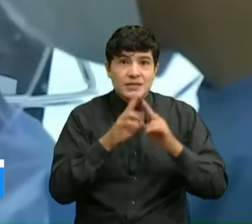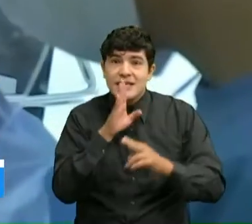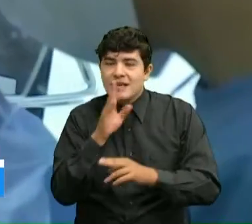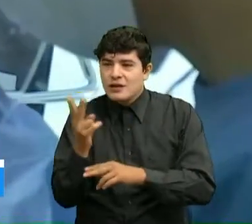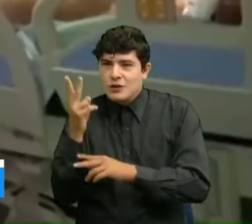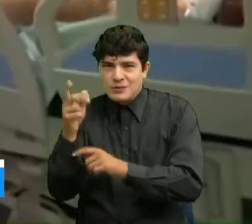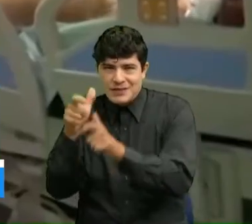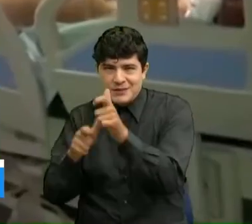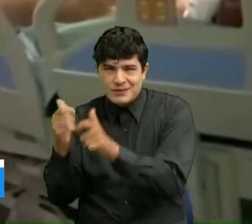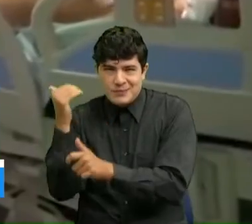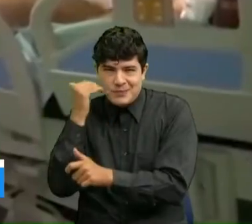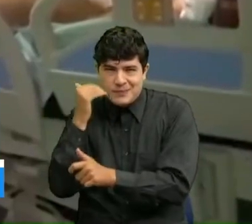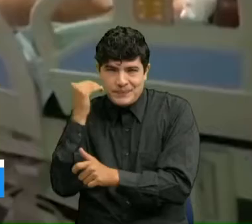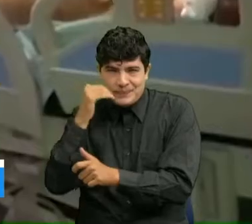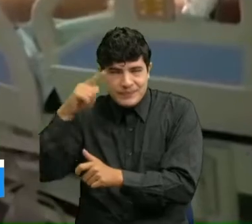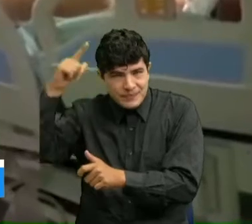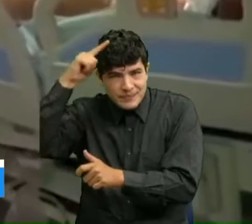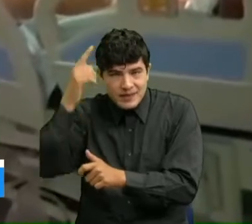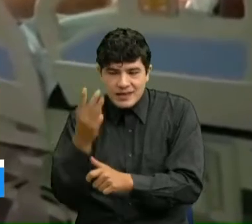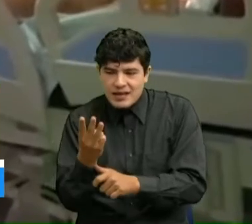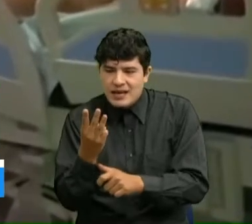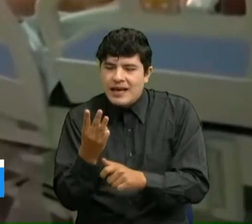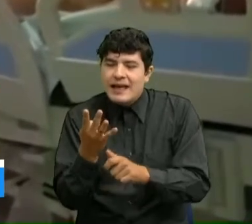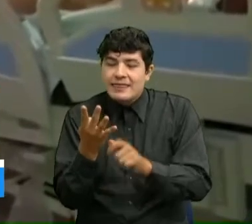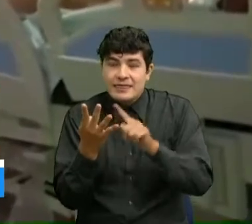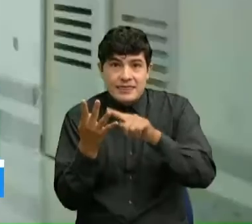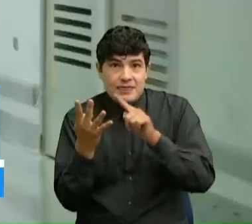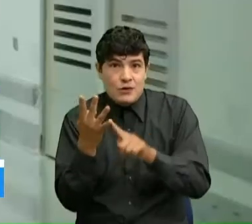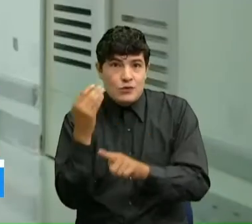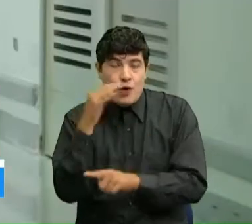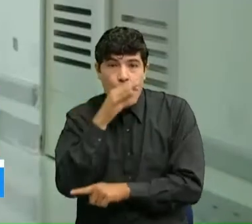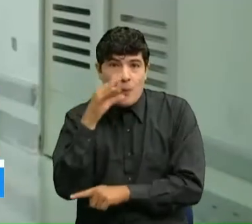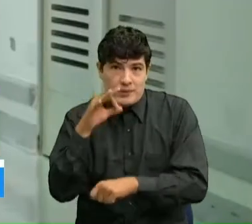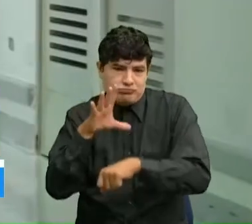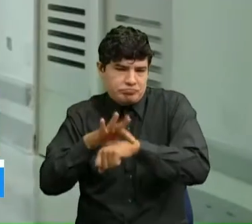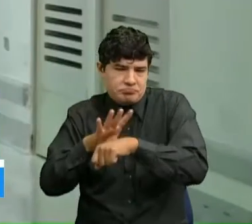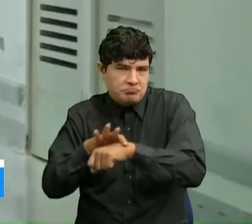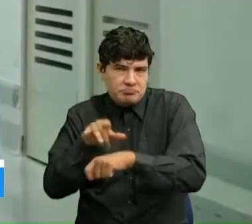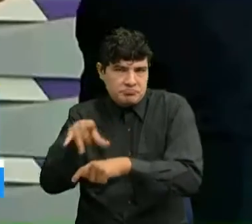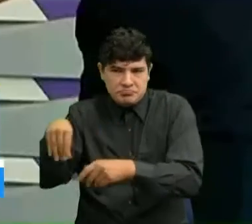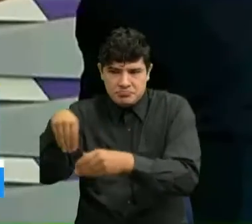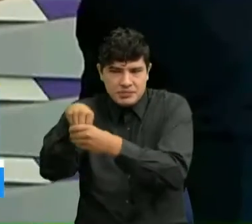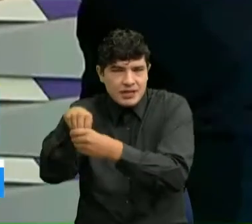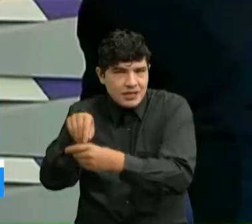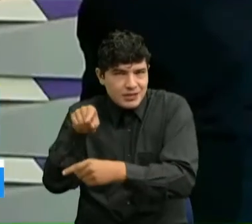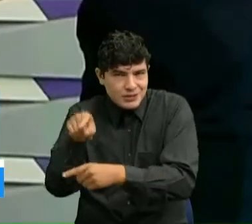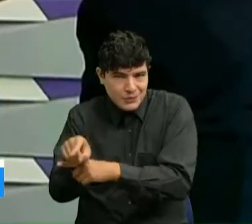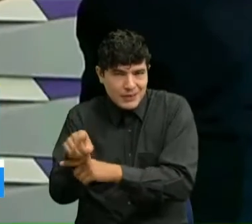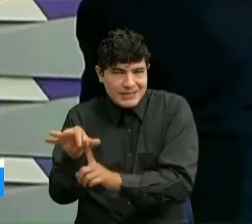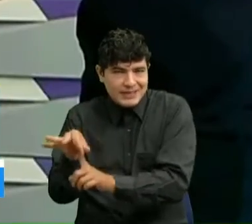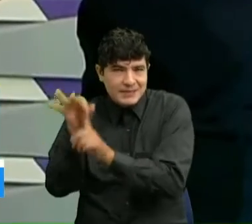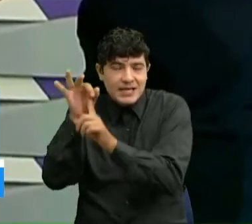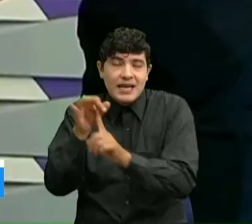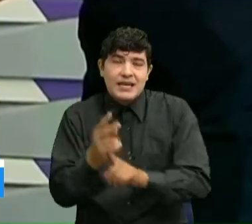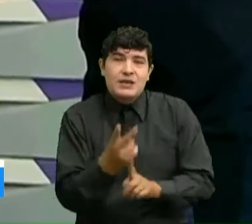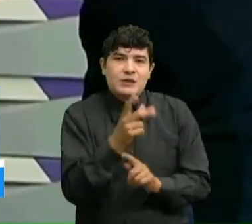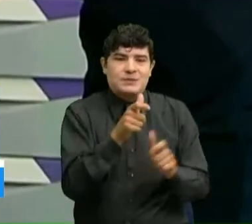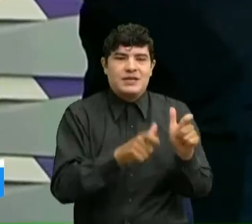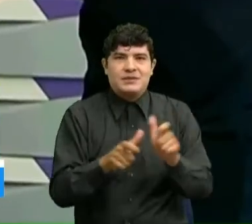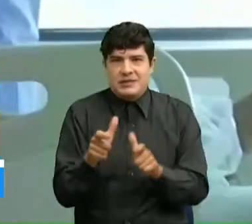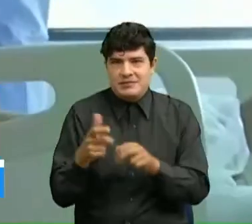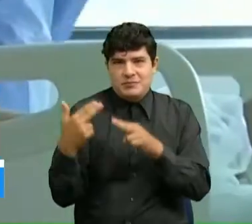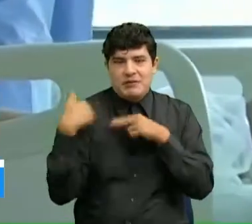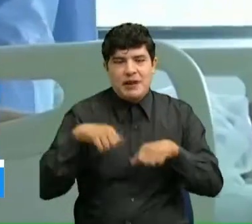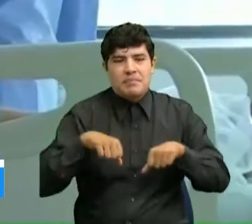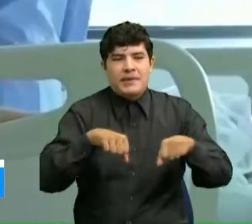2 intensivistas, una fisioterapeuta y un camillero las primeras personas que reciban la vacuna contra el COVID-19 en el departamento,